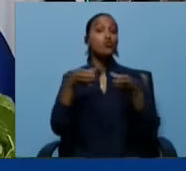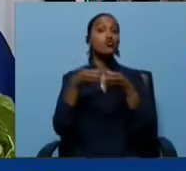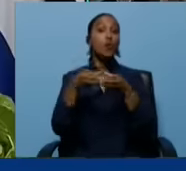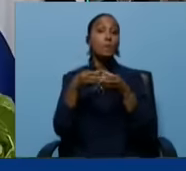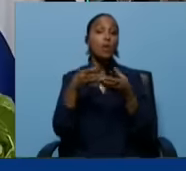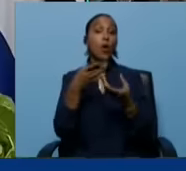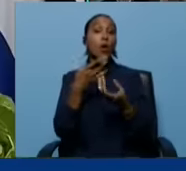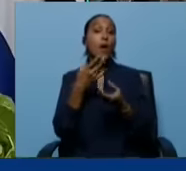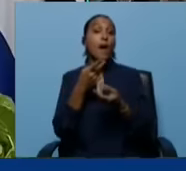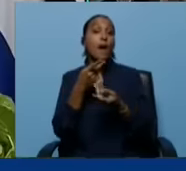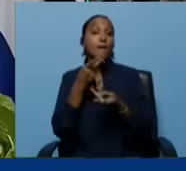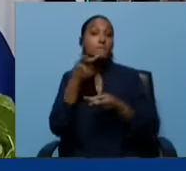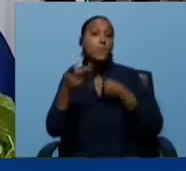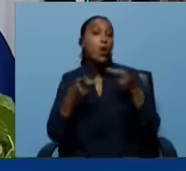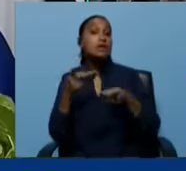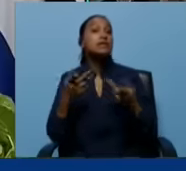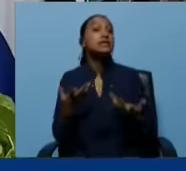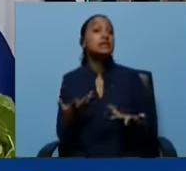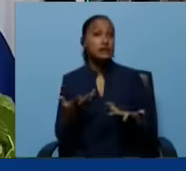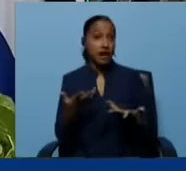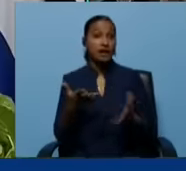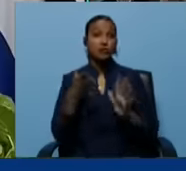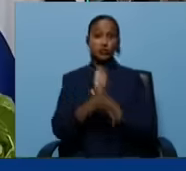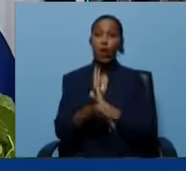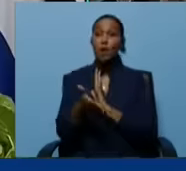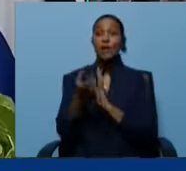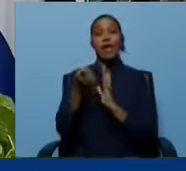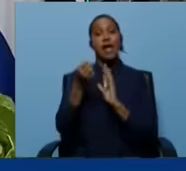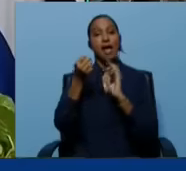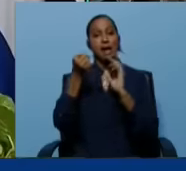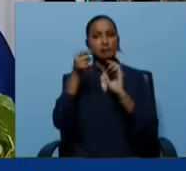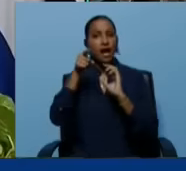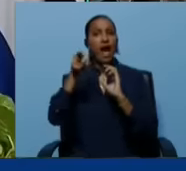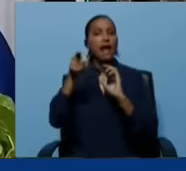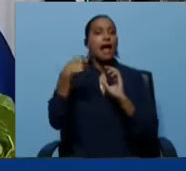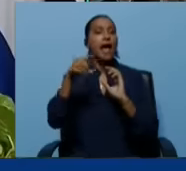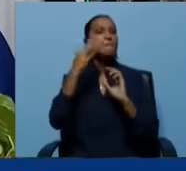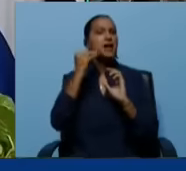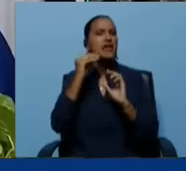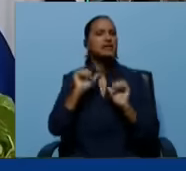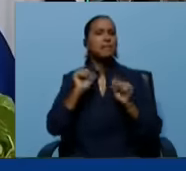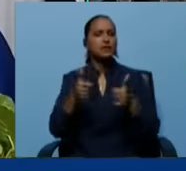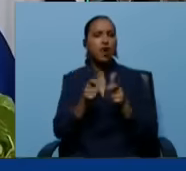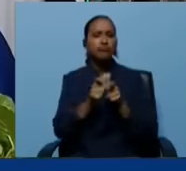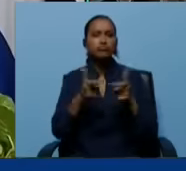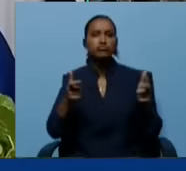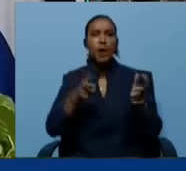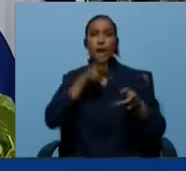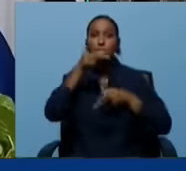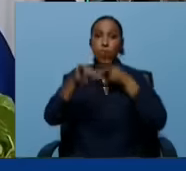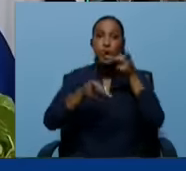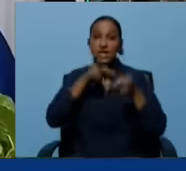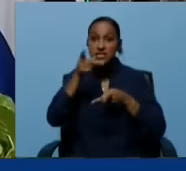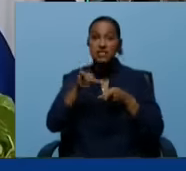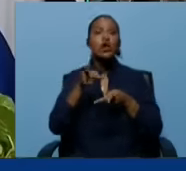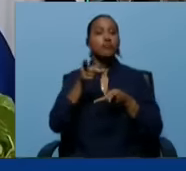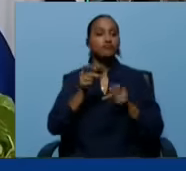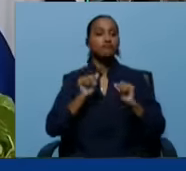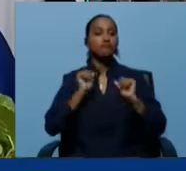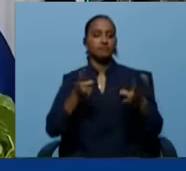europeo, en las prácticas democráticas europeas, llevó a Hitler a la presidencia,